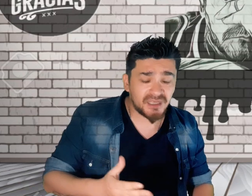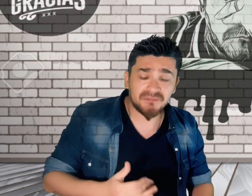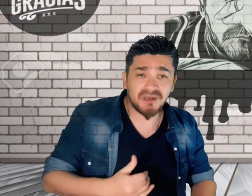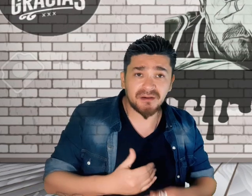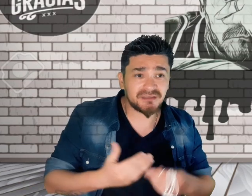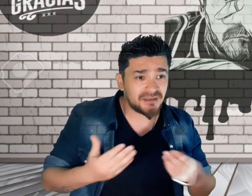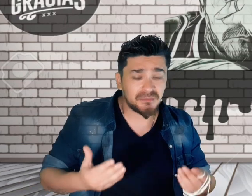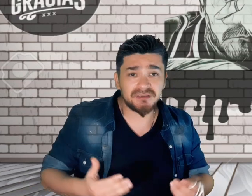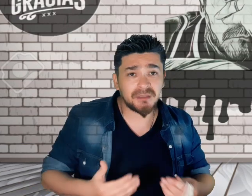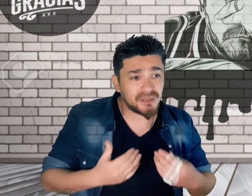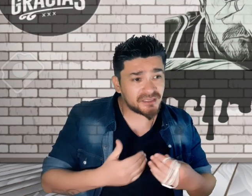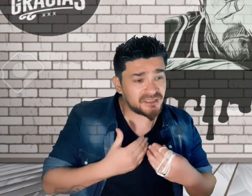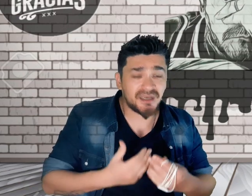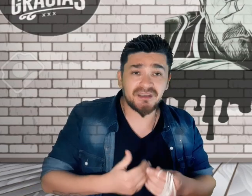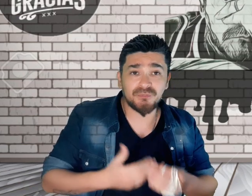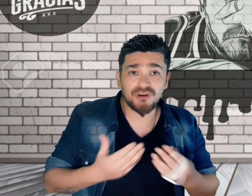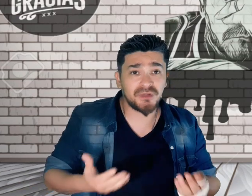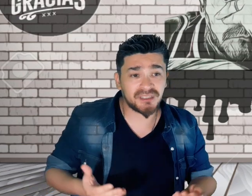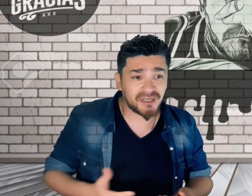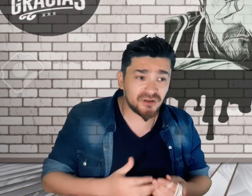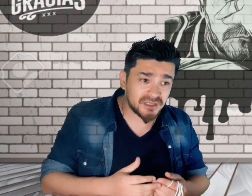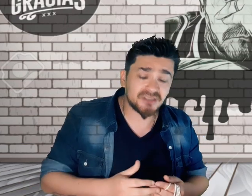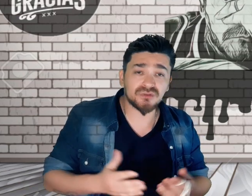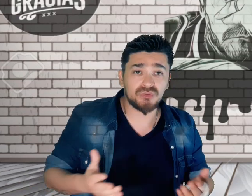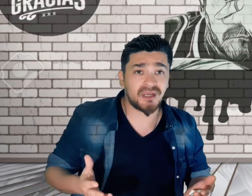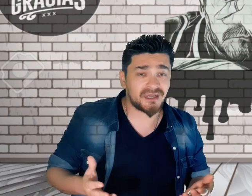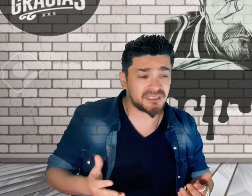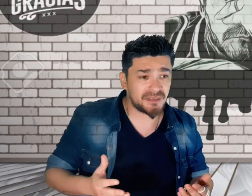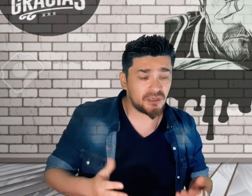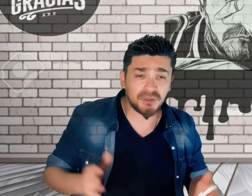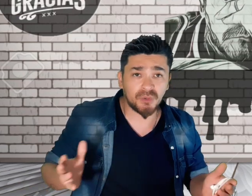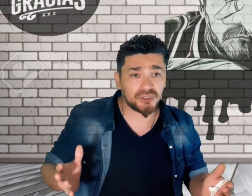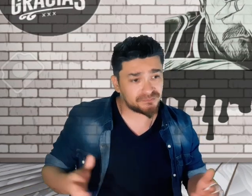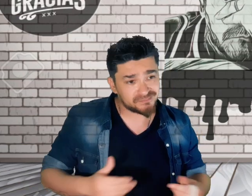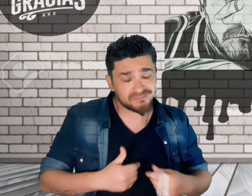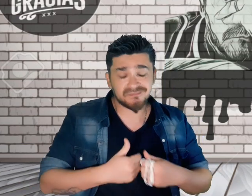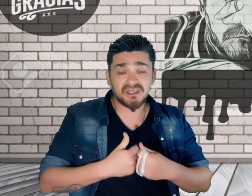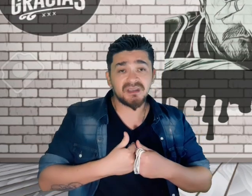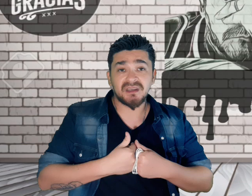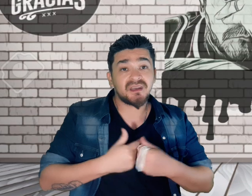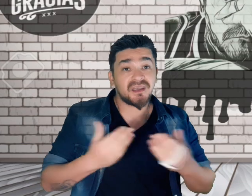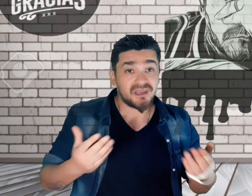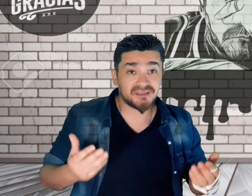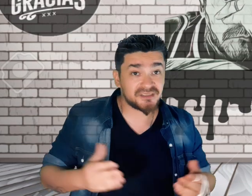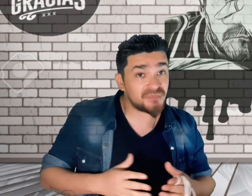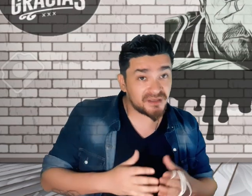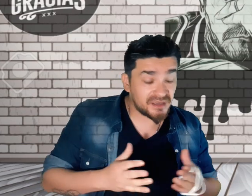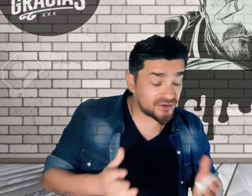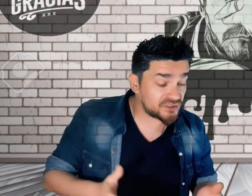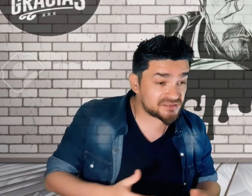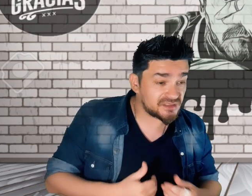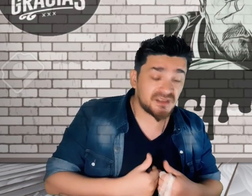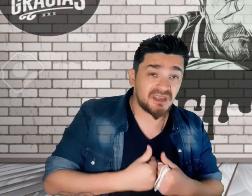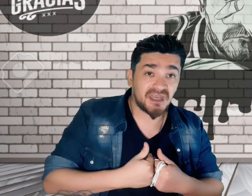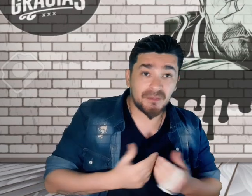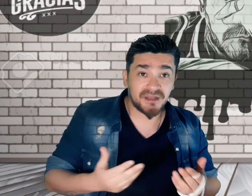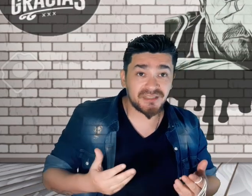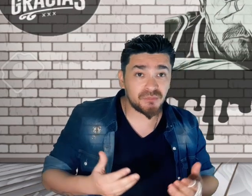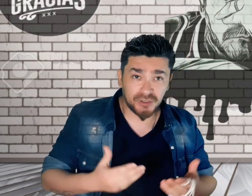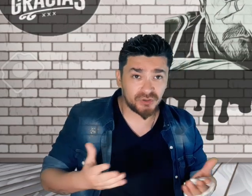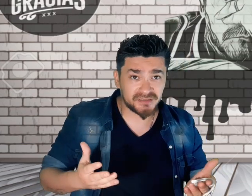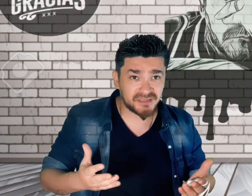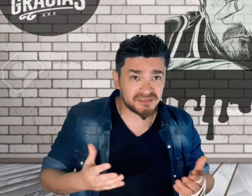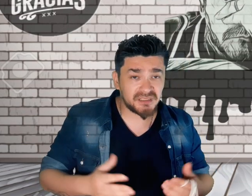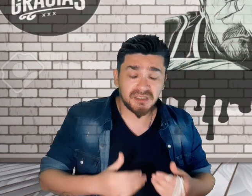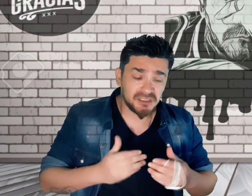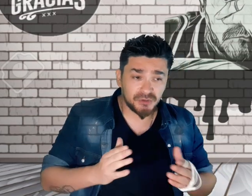plata tirada, lamentablemente plata tirada del pueblo mexicano, que es una lástima, ¿no? Pero bueno, siempre de errores